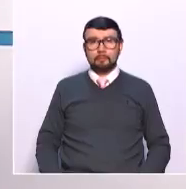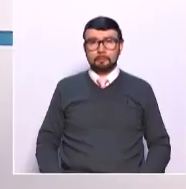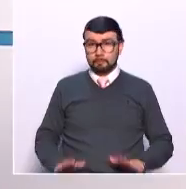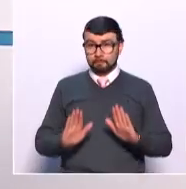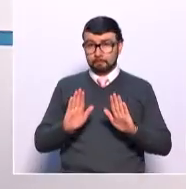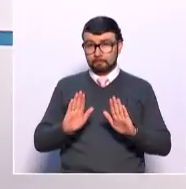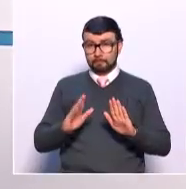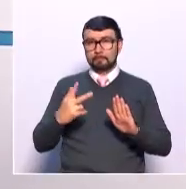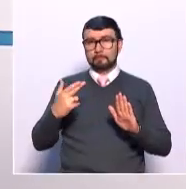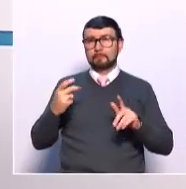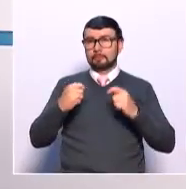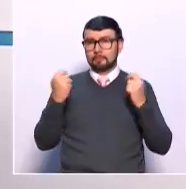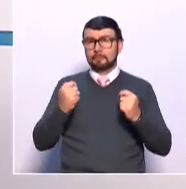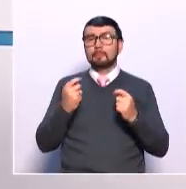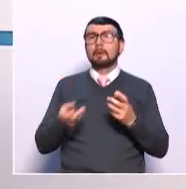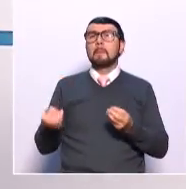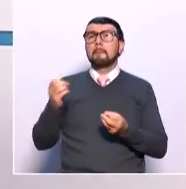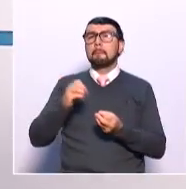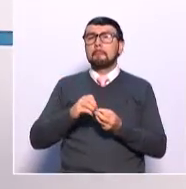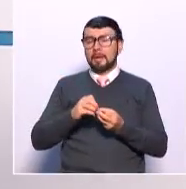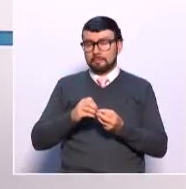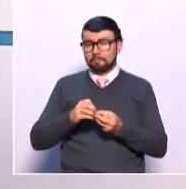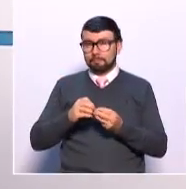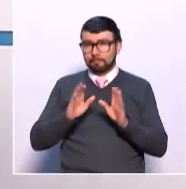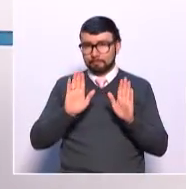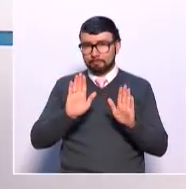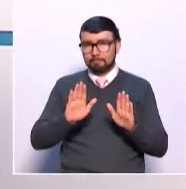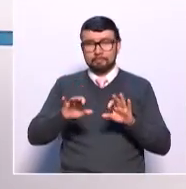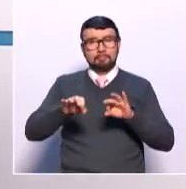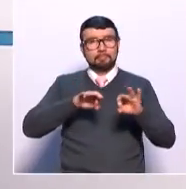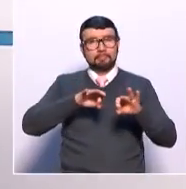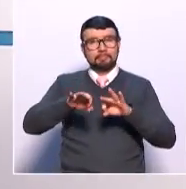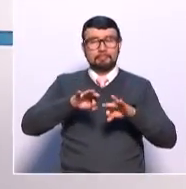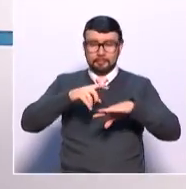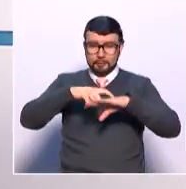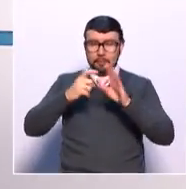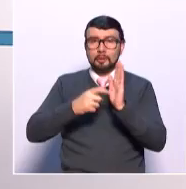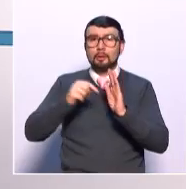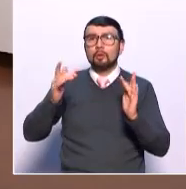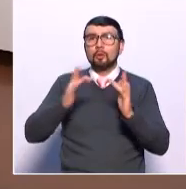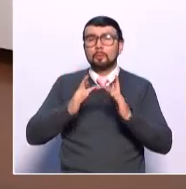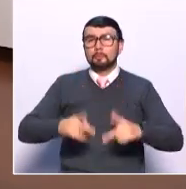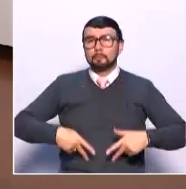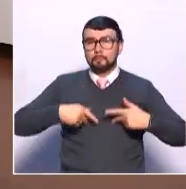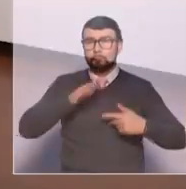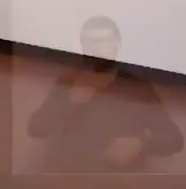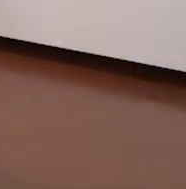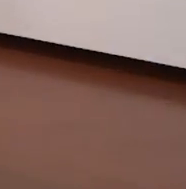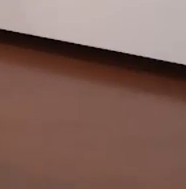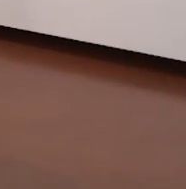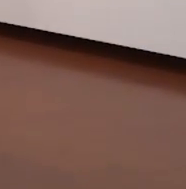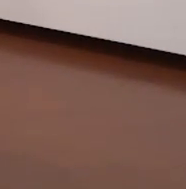corte de comerciales unos minutos ya volvemos con ustedes más aquí en conexión vital